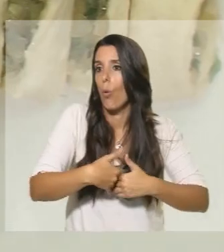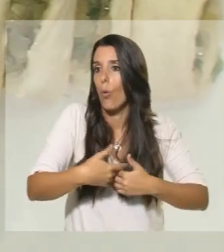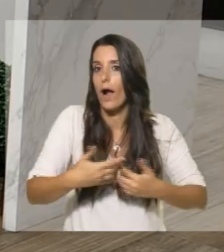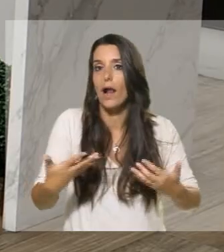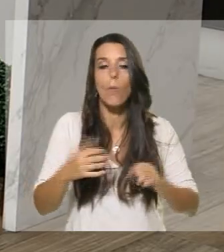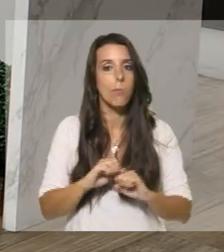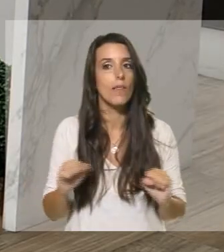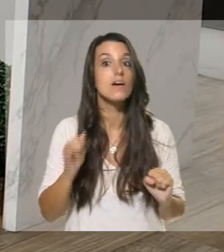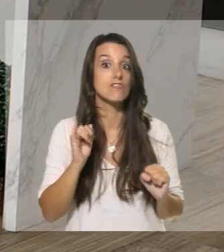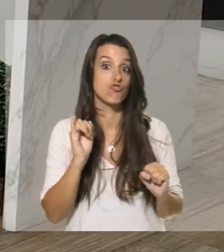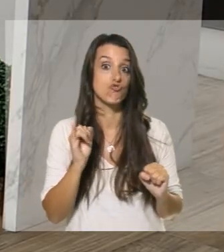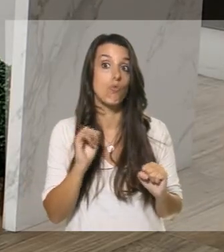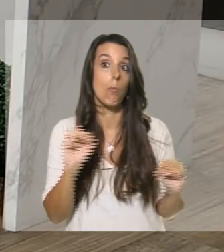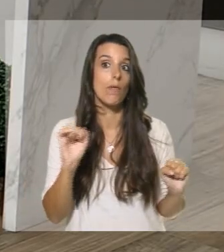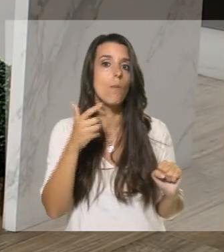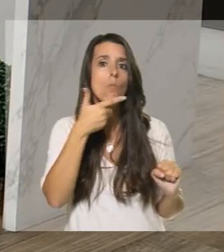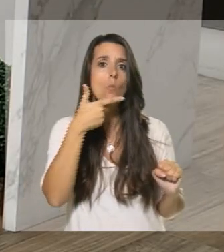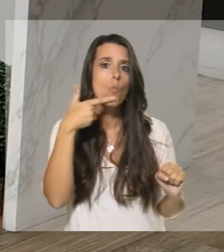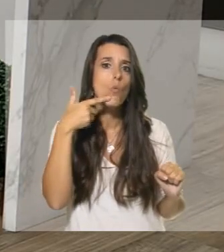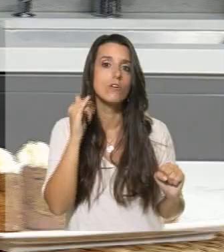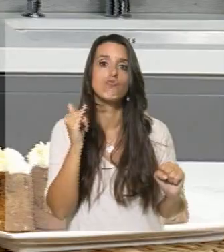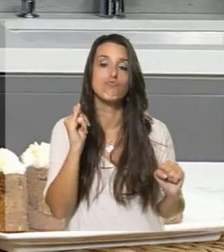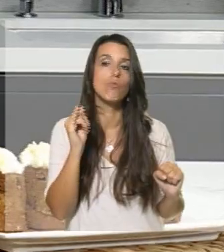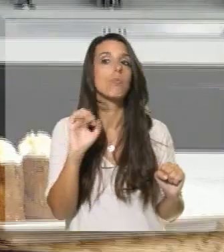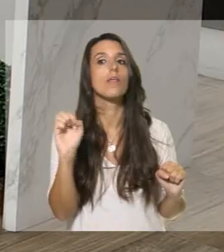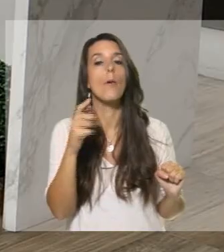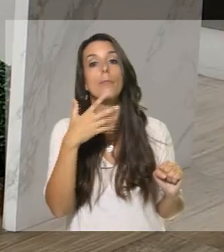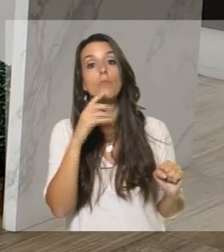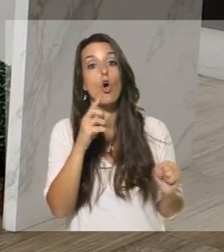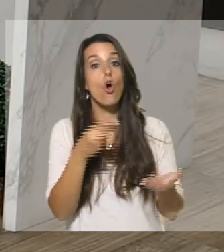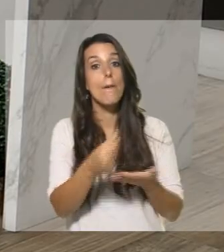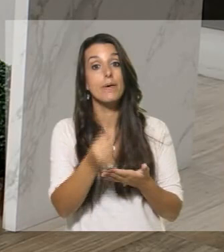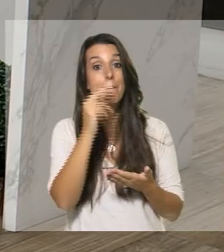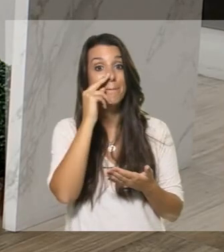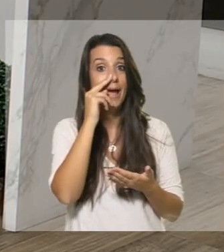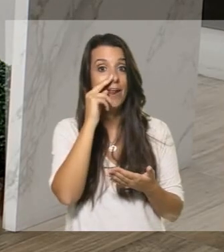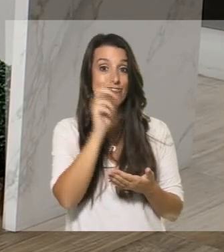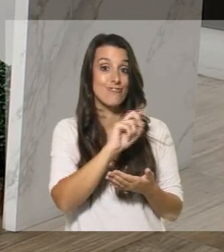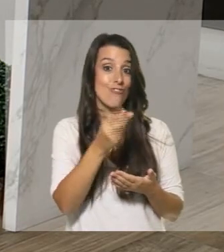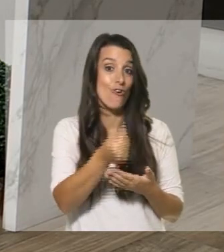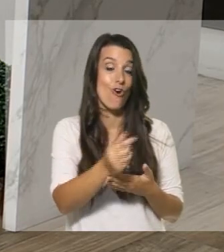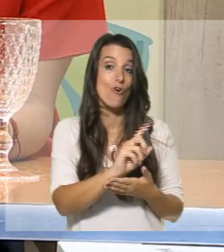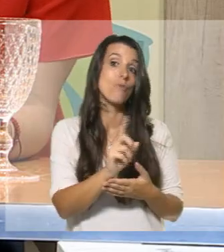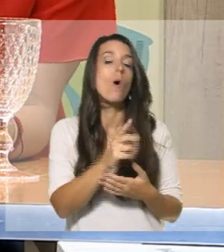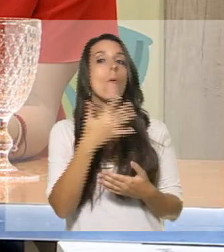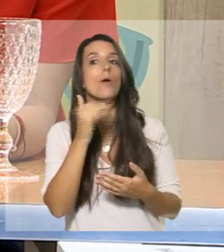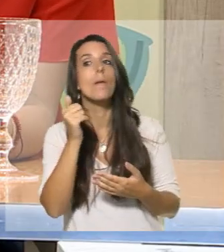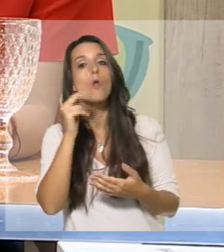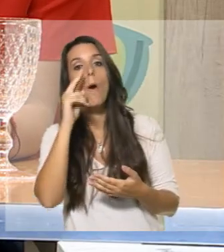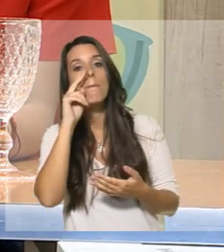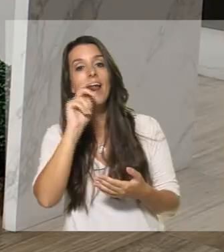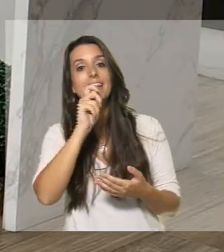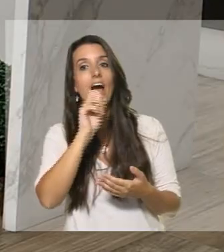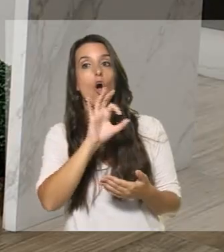picadita. Para la picada es brutal, claro. Súper rico. Es buenísimo. En vez de comprar pan... ¿Viste? O el pan de ajo. Para o la